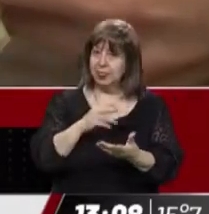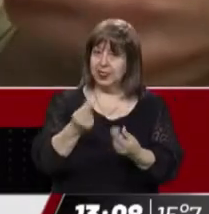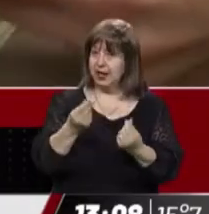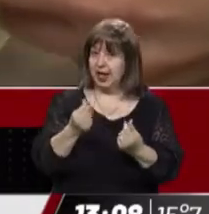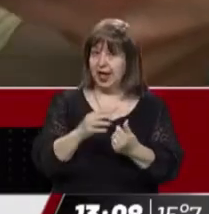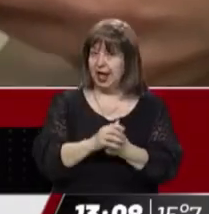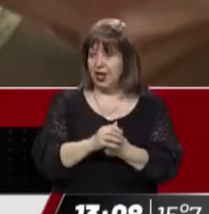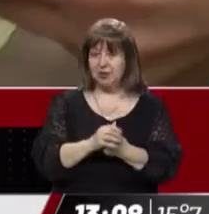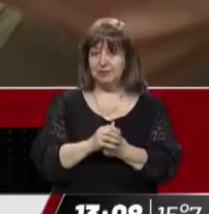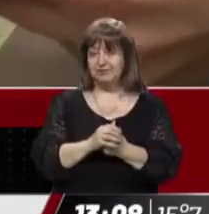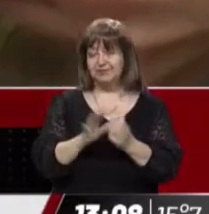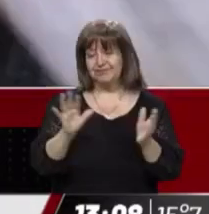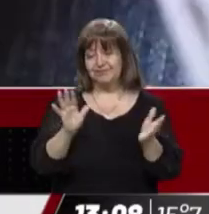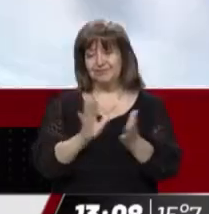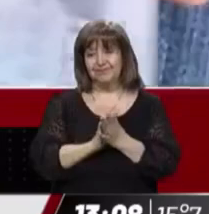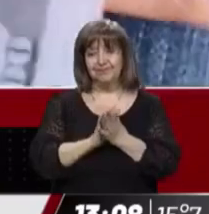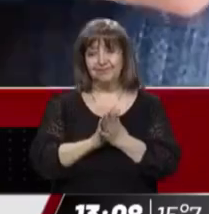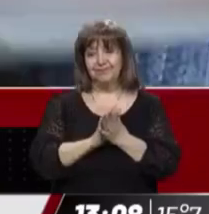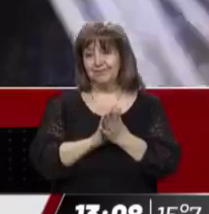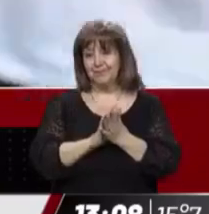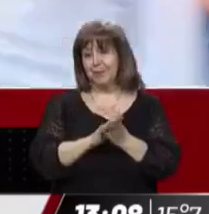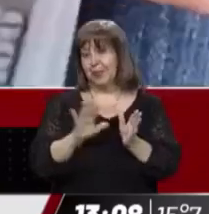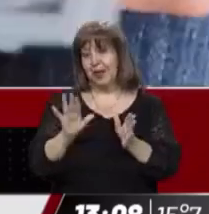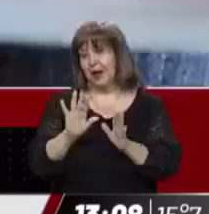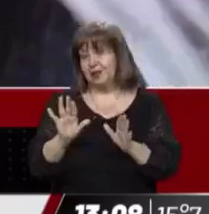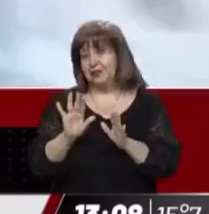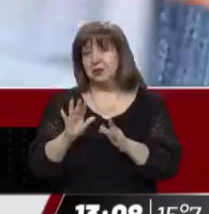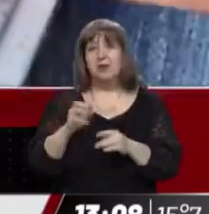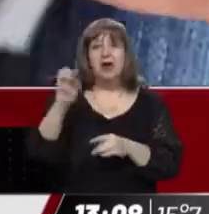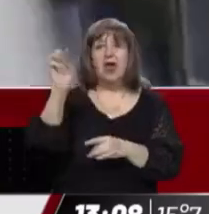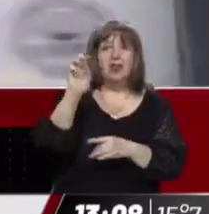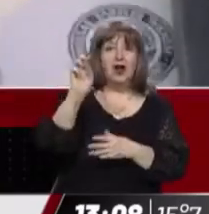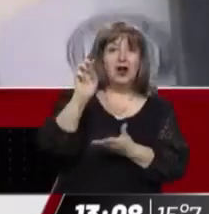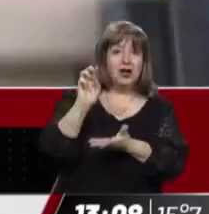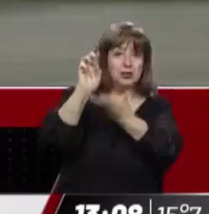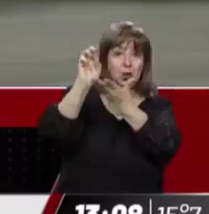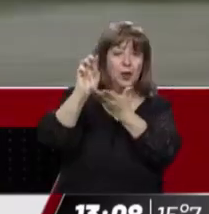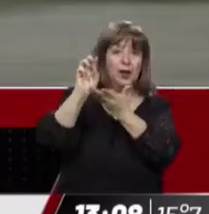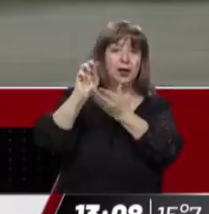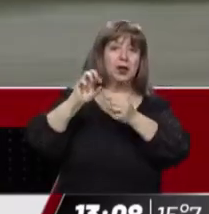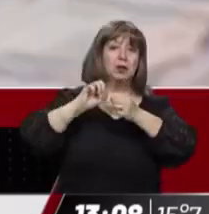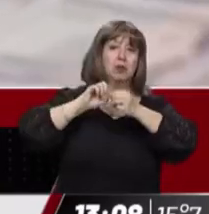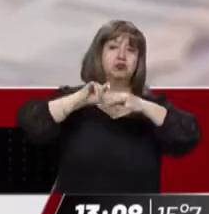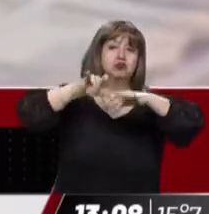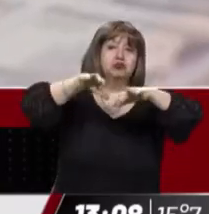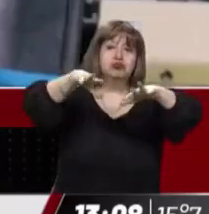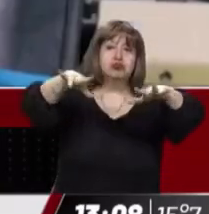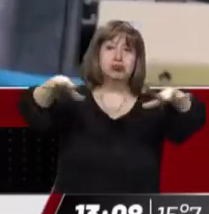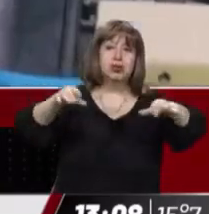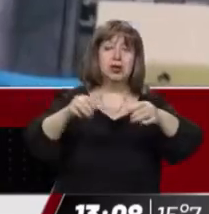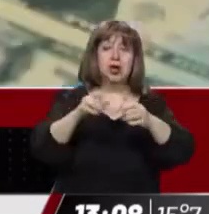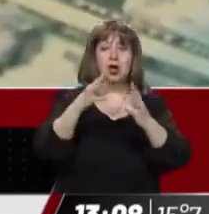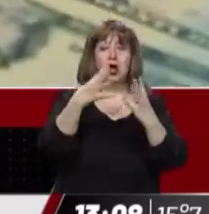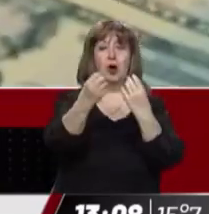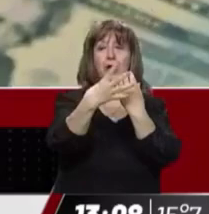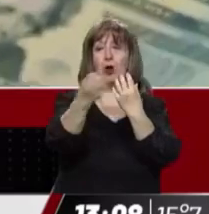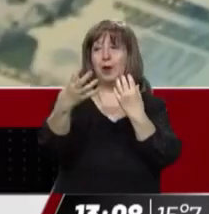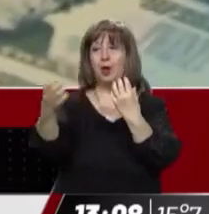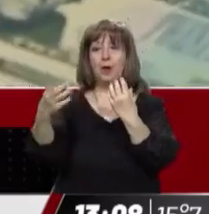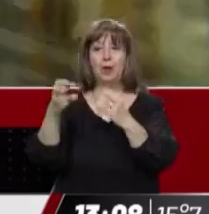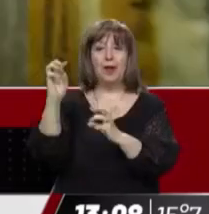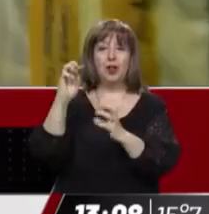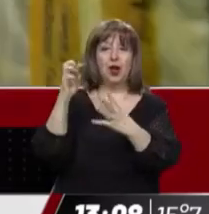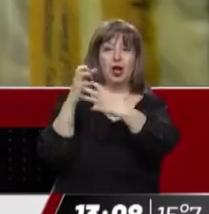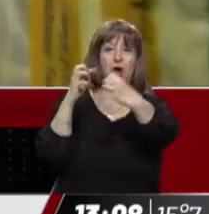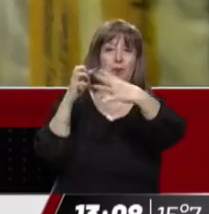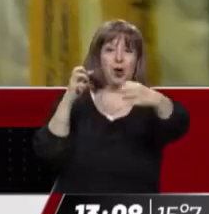tiene, ¿no? Esta noticia, gracias. No, la noticia tiene que uno dice, bueno, sube el dólar y la verdad que te sube todo en la vida. Y ese es el problema, como lo decía